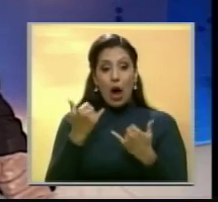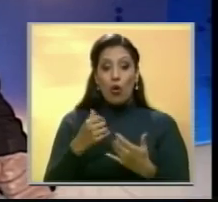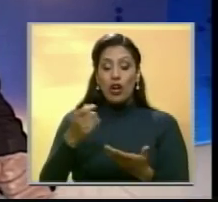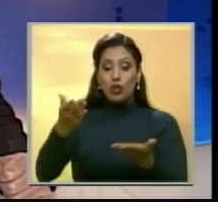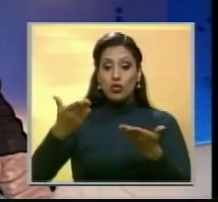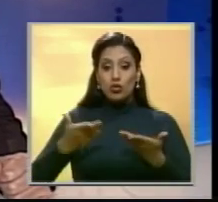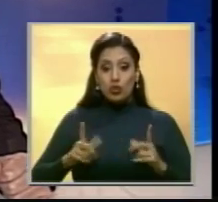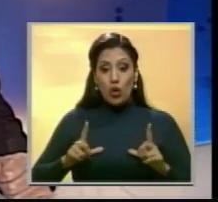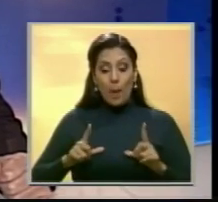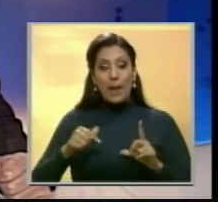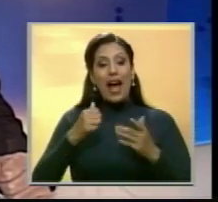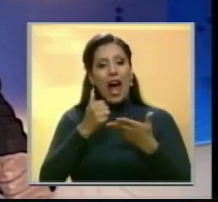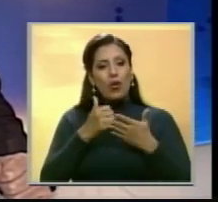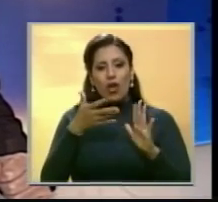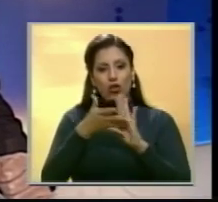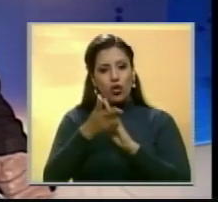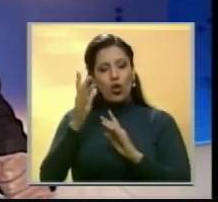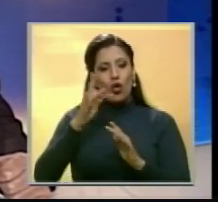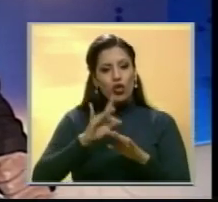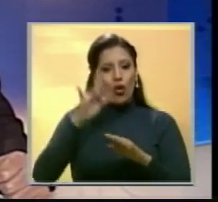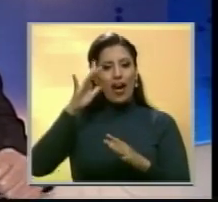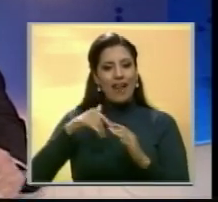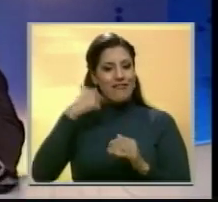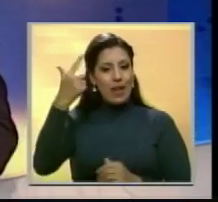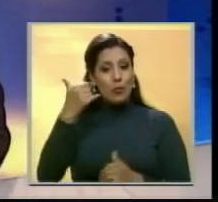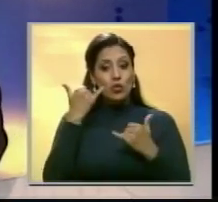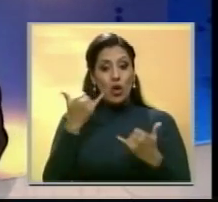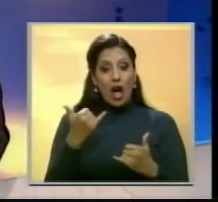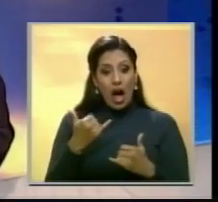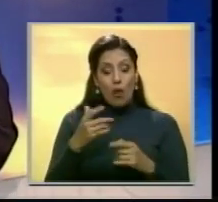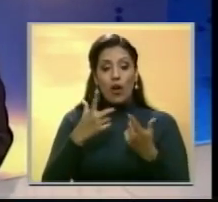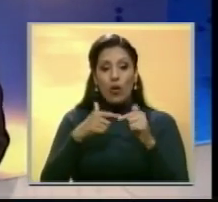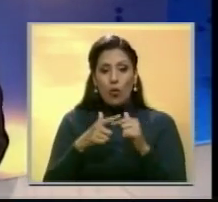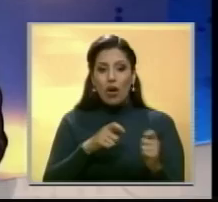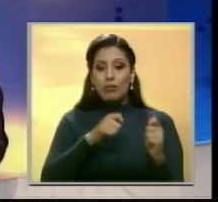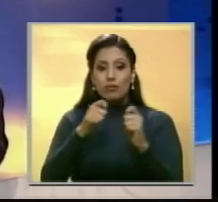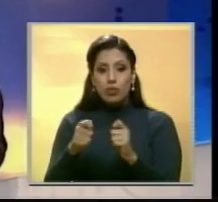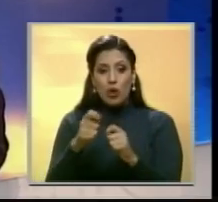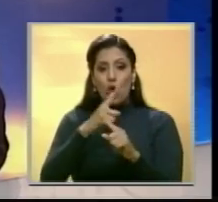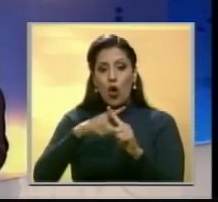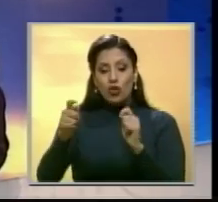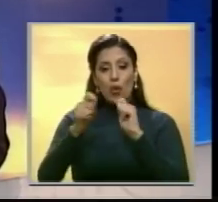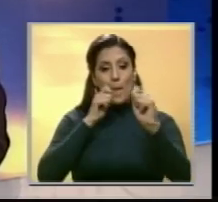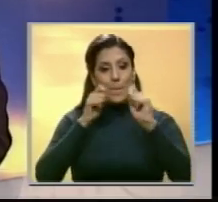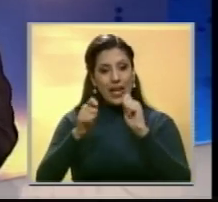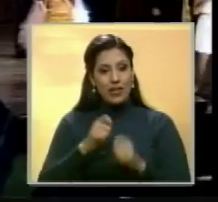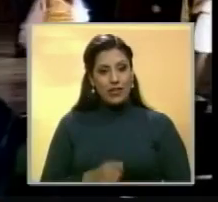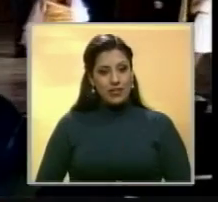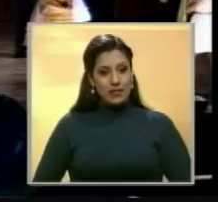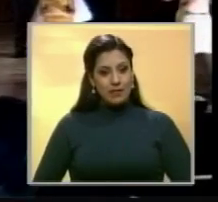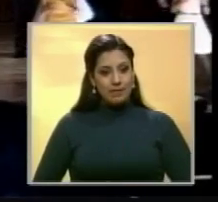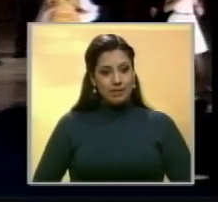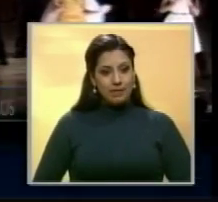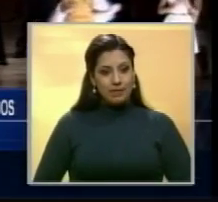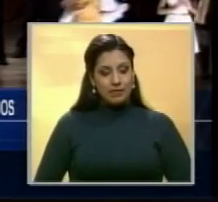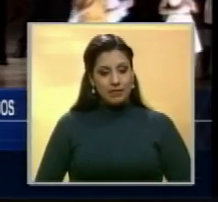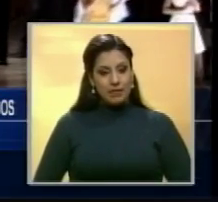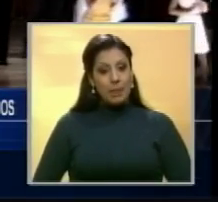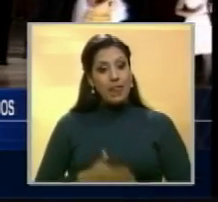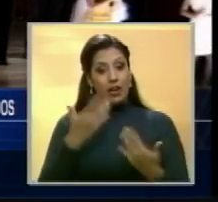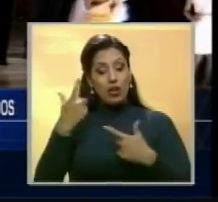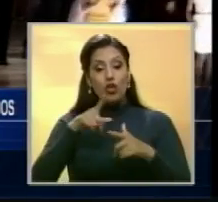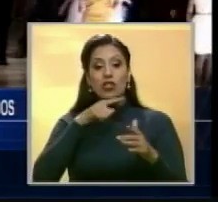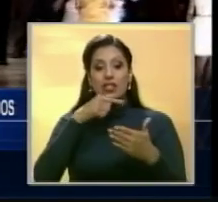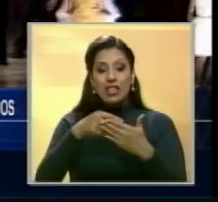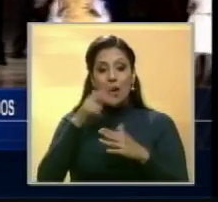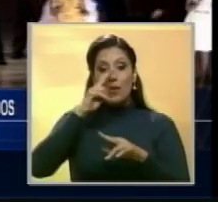la condecoración benéfica Tocando la Fama, distinción que también le fue conferida a sus periodistas. Bajo el